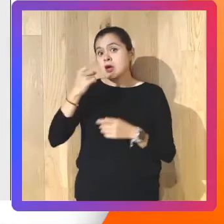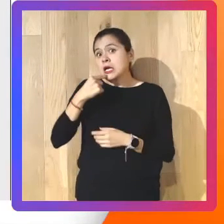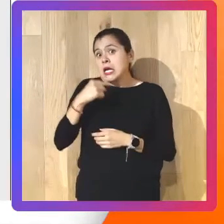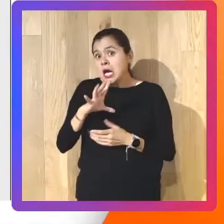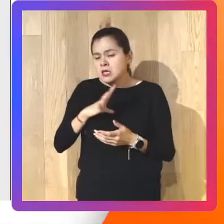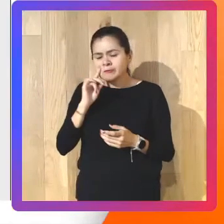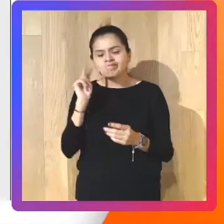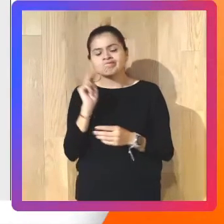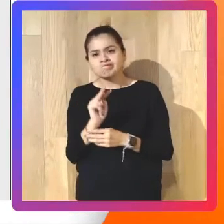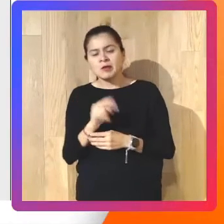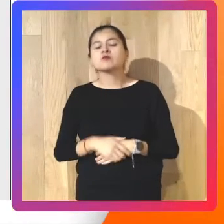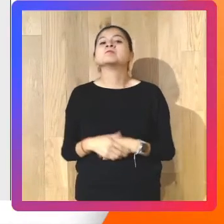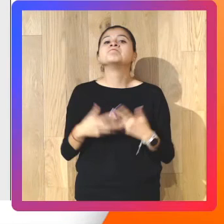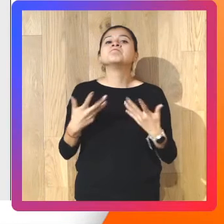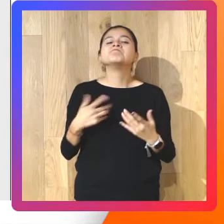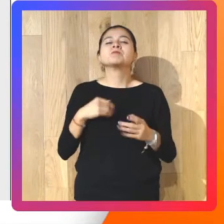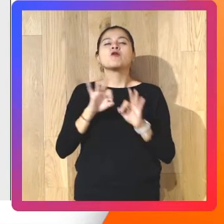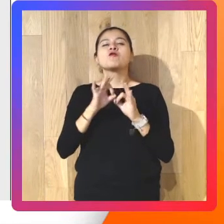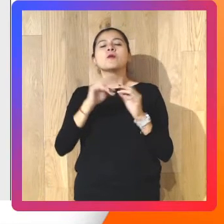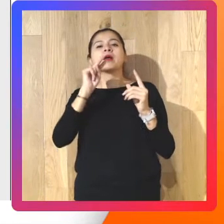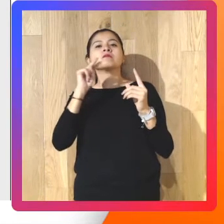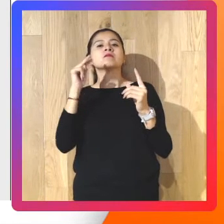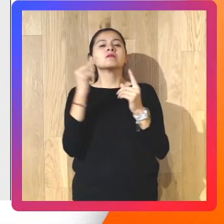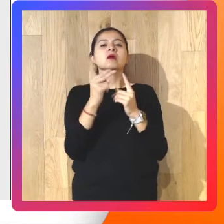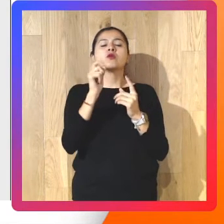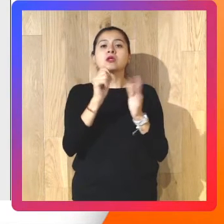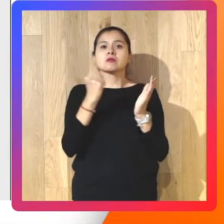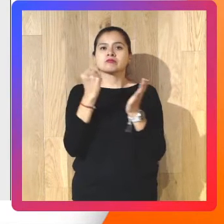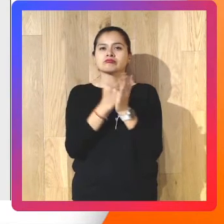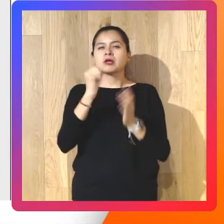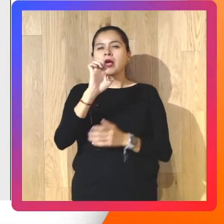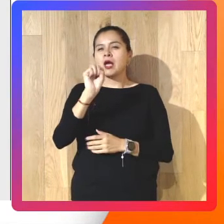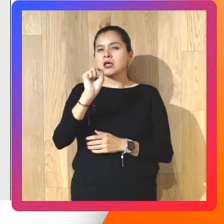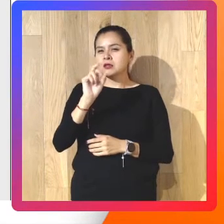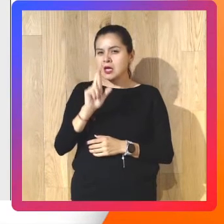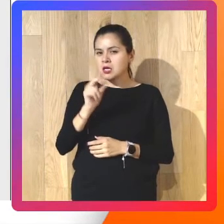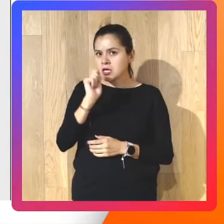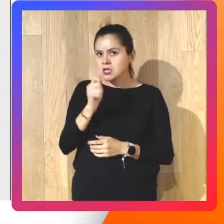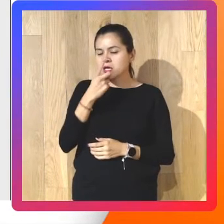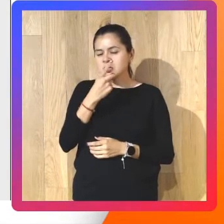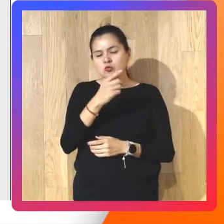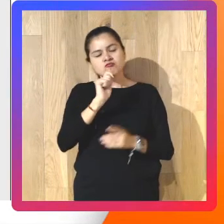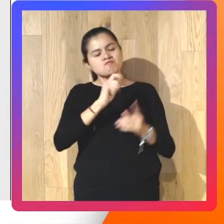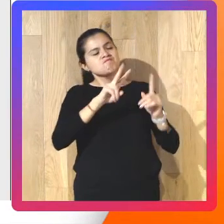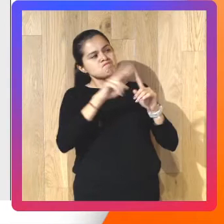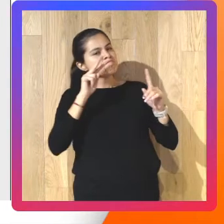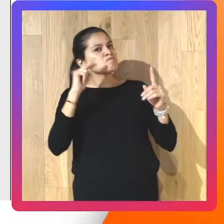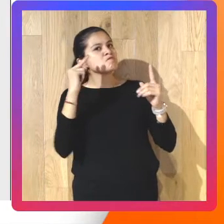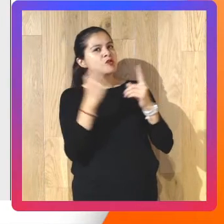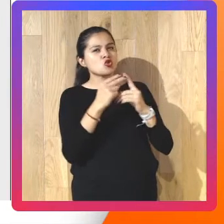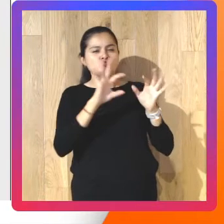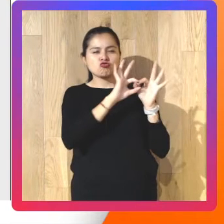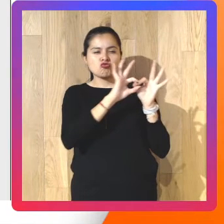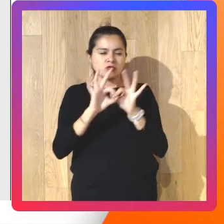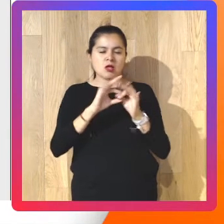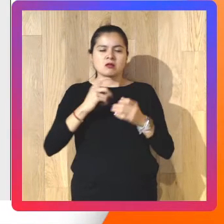cosas. Pasamos. En esta perspectiva que tiene el distintivo, partimos de esta visión de la Coalición Mundial por el